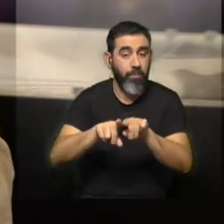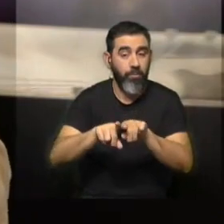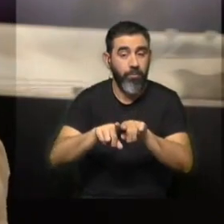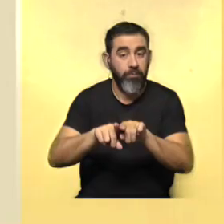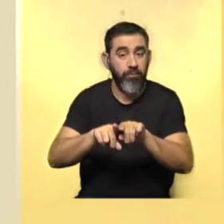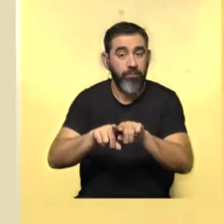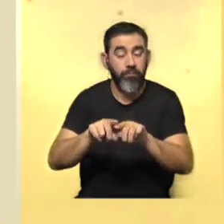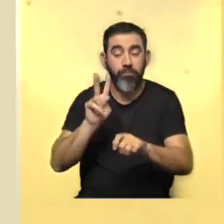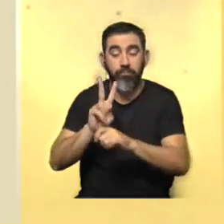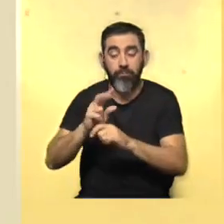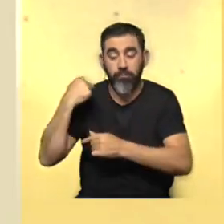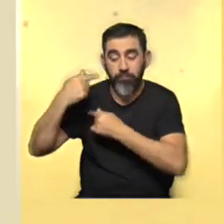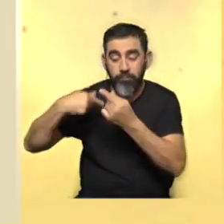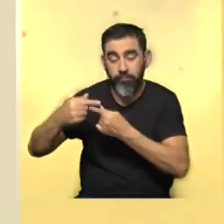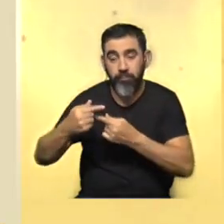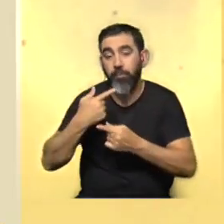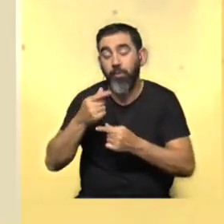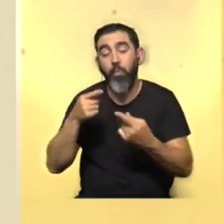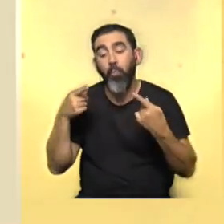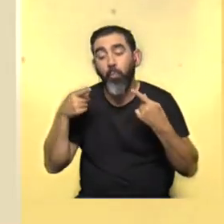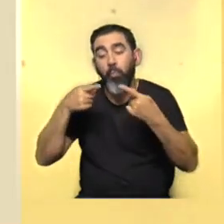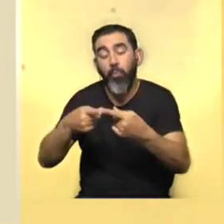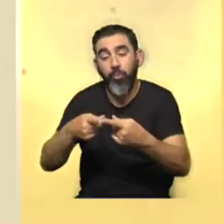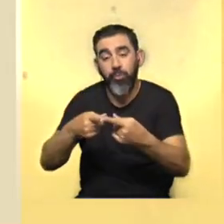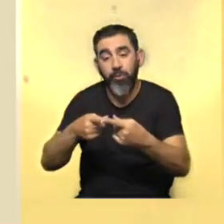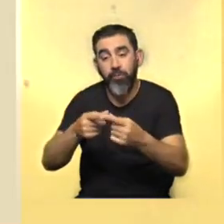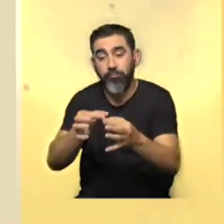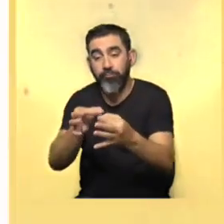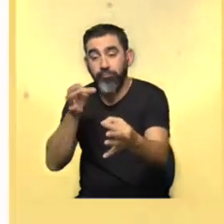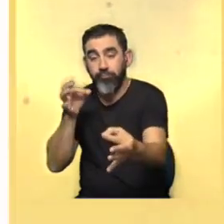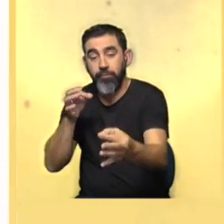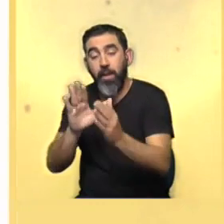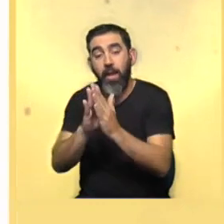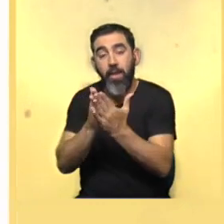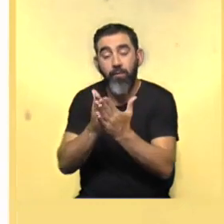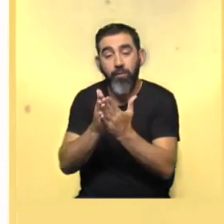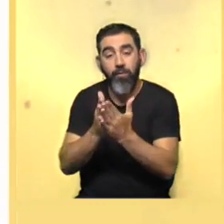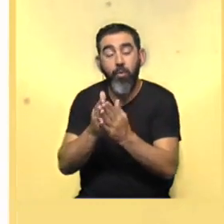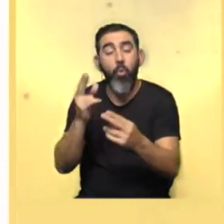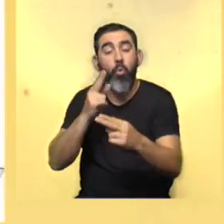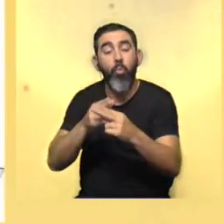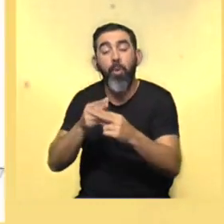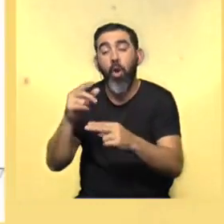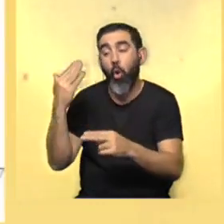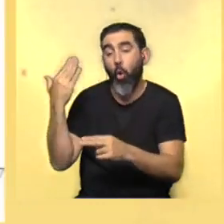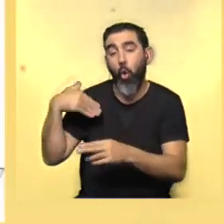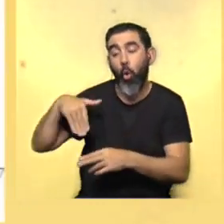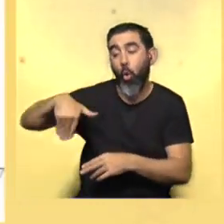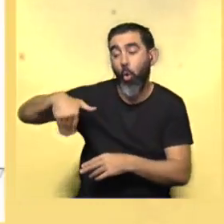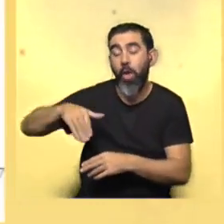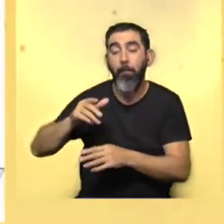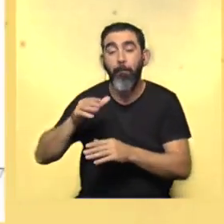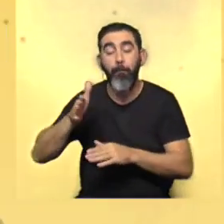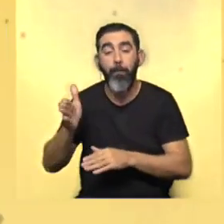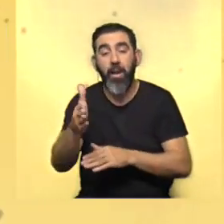algo que se conserva. Por ejemplo, una punta de proyectil como la que está en el libro, una cola de pescado, es un arma que tenía un mango,